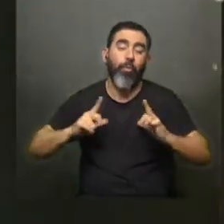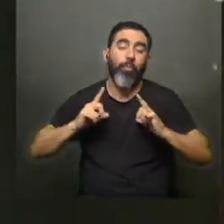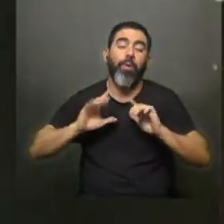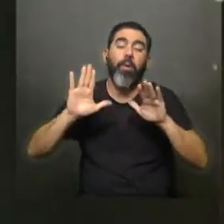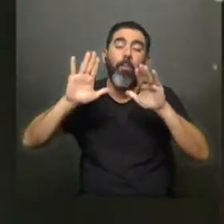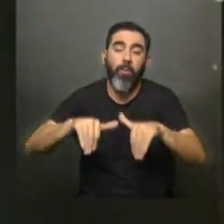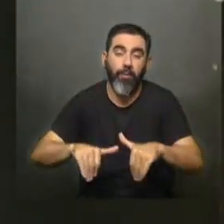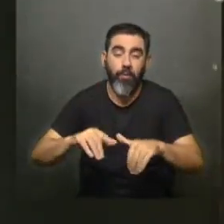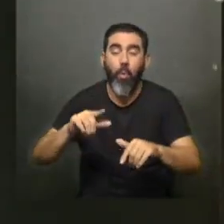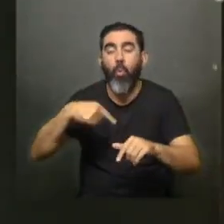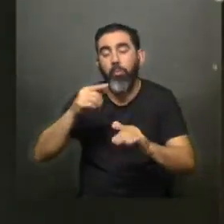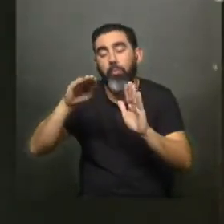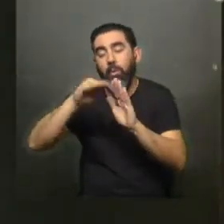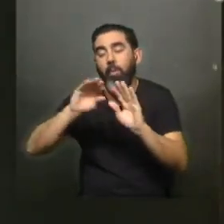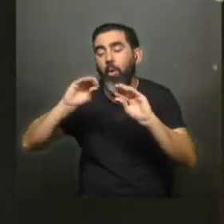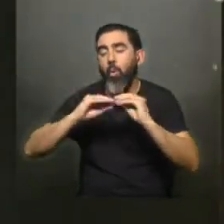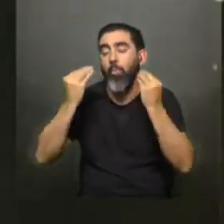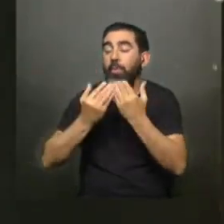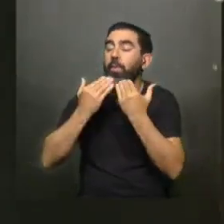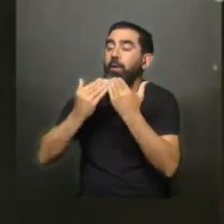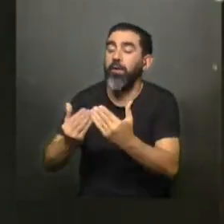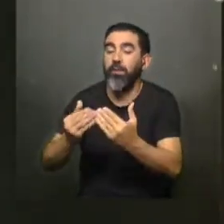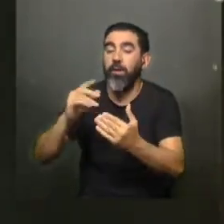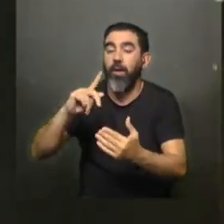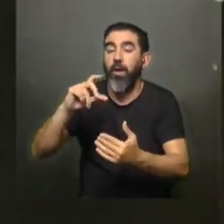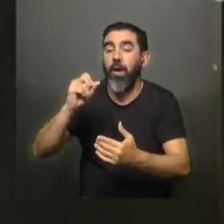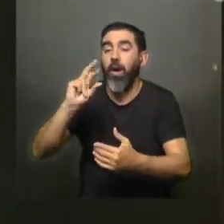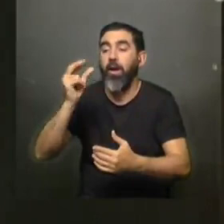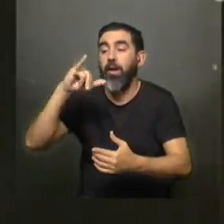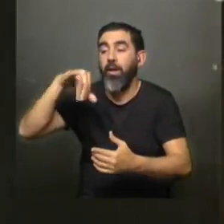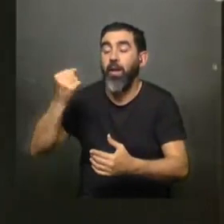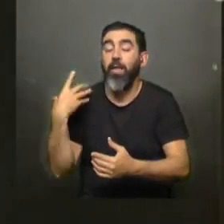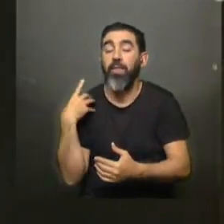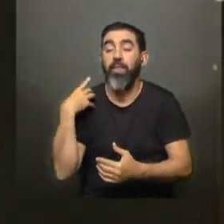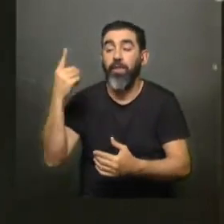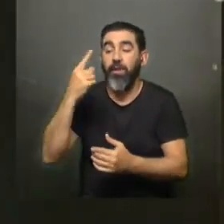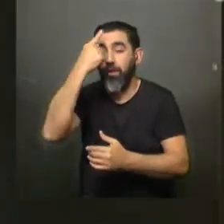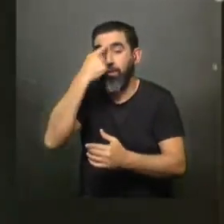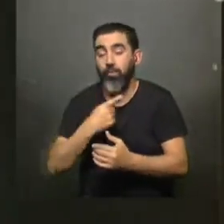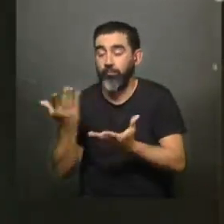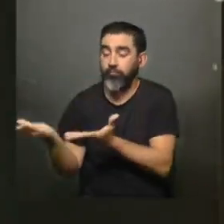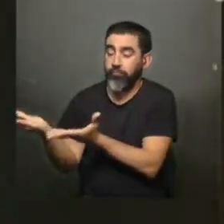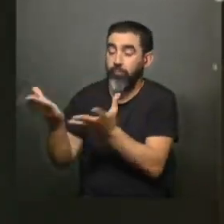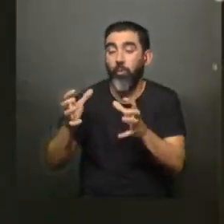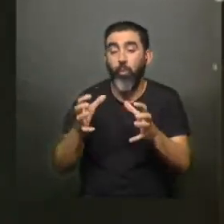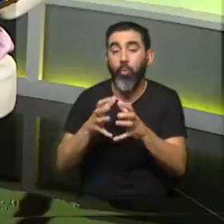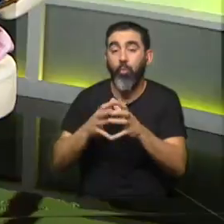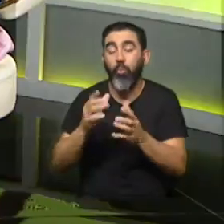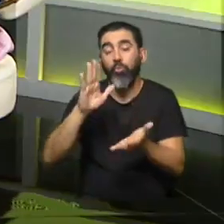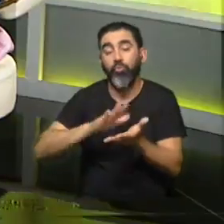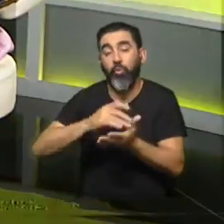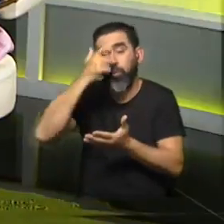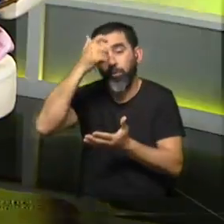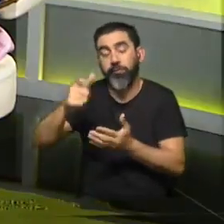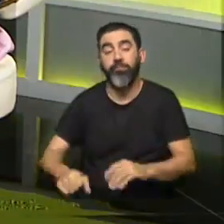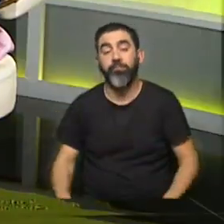todo otro claro. programa de Sobre Ciencia y queremos agradecer a Karina Erchini, que es la directora del museo, que recibió a todo el equipo de rodaje de Sobre Ciencia.